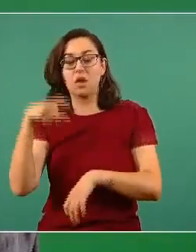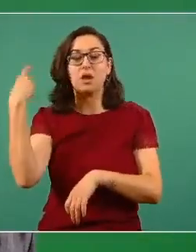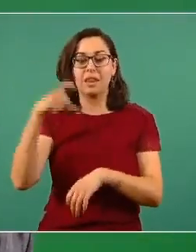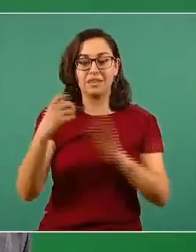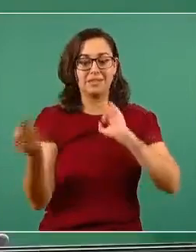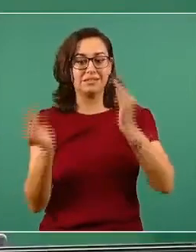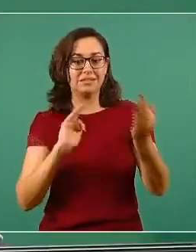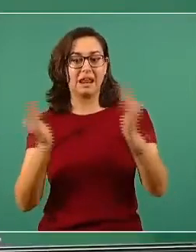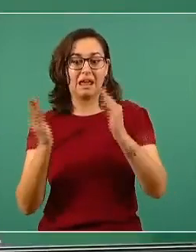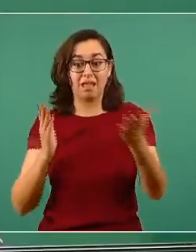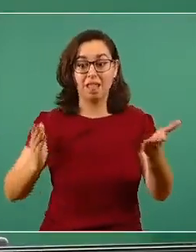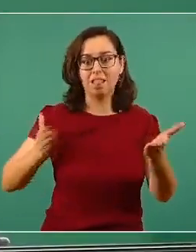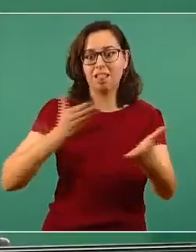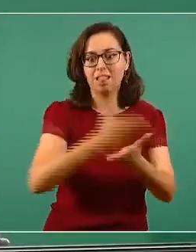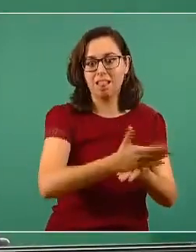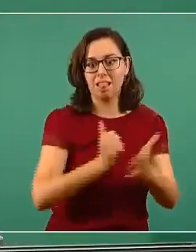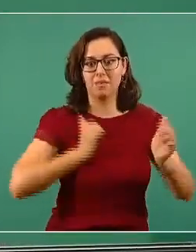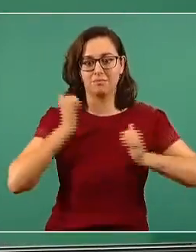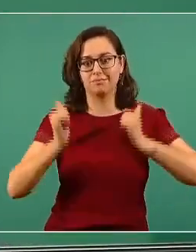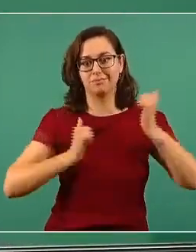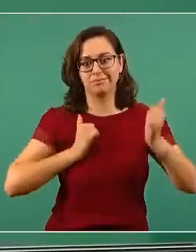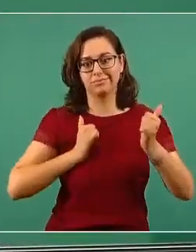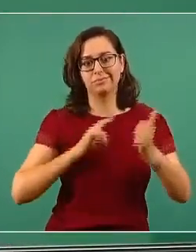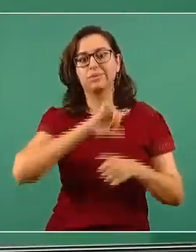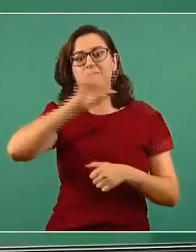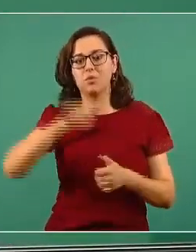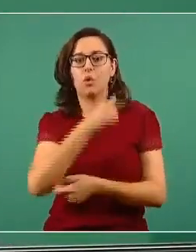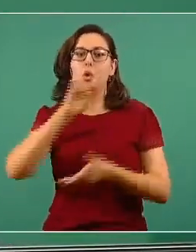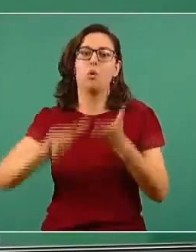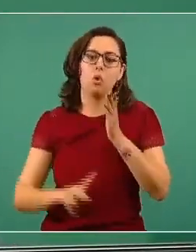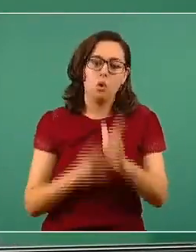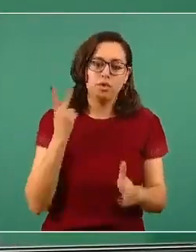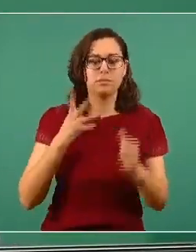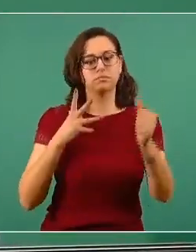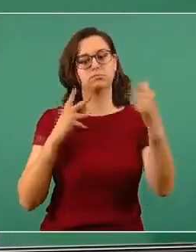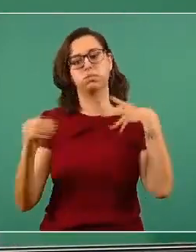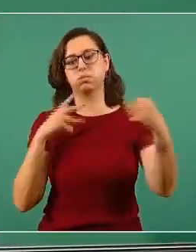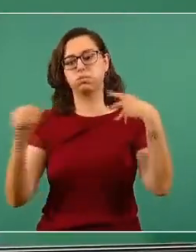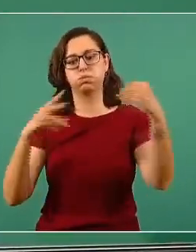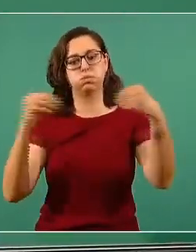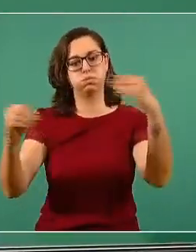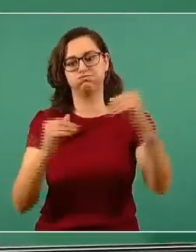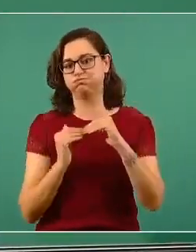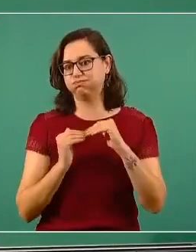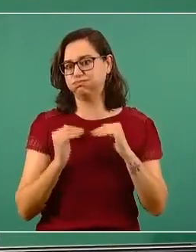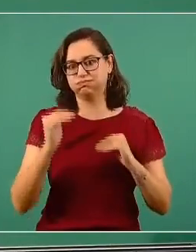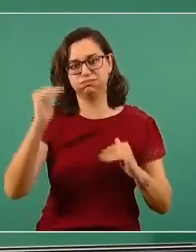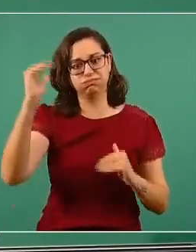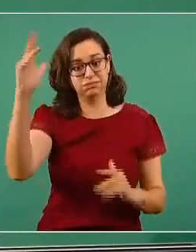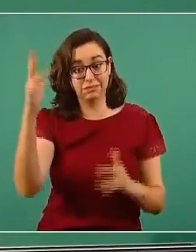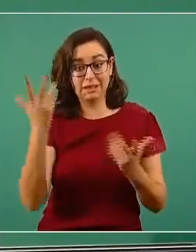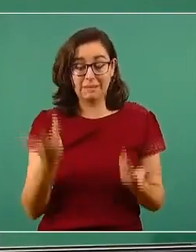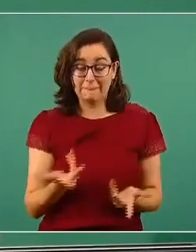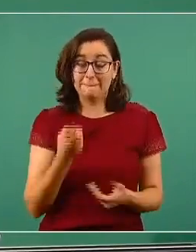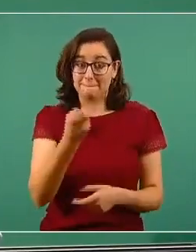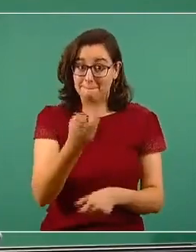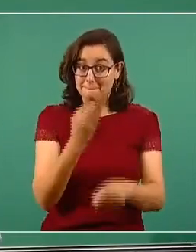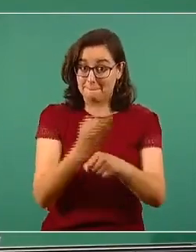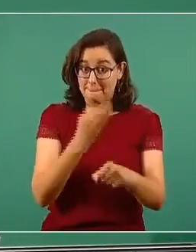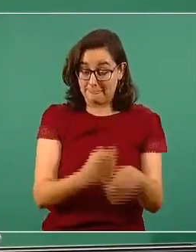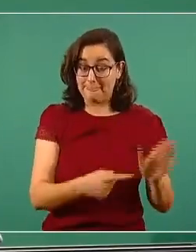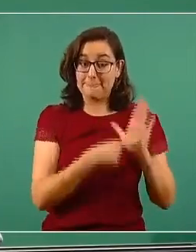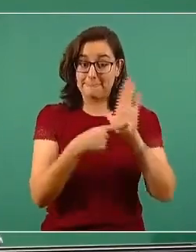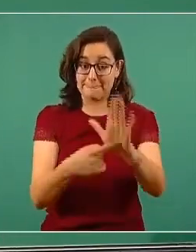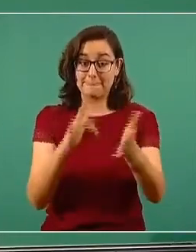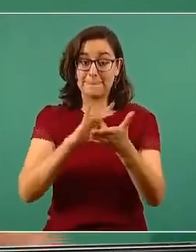Querétaro y demás. Entonces, gracias por la oportunidad de señalar esto. Toda actividad deportiva o toda actividad cultural